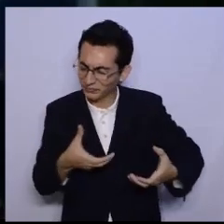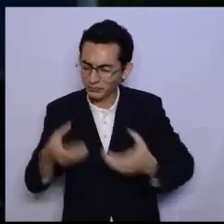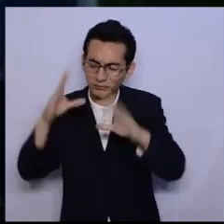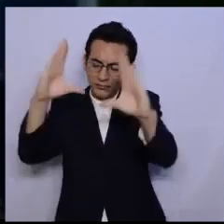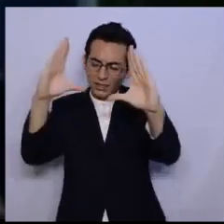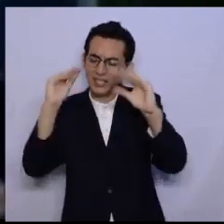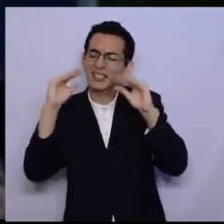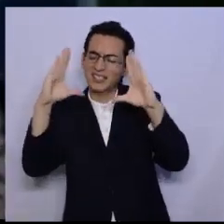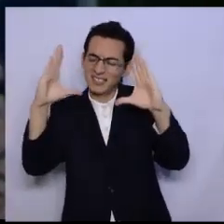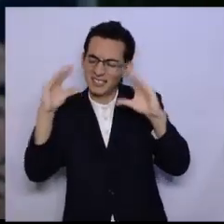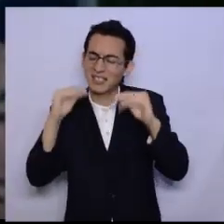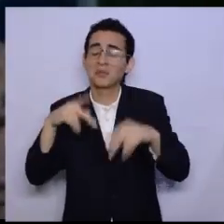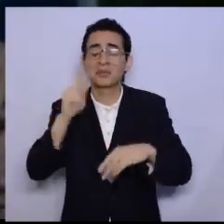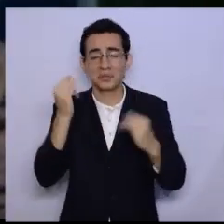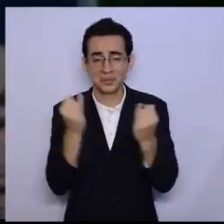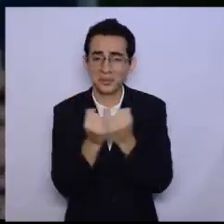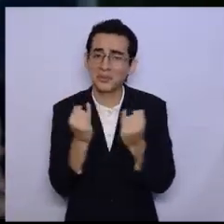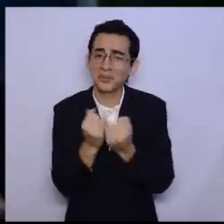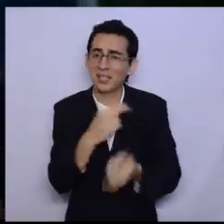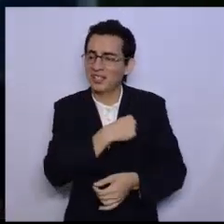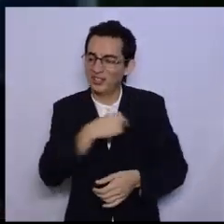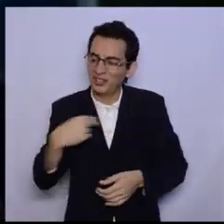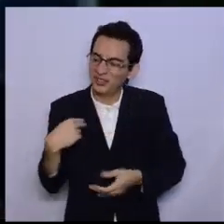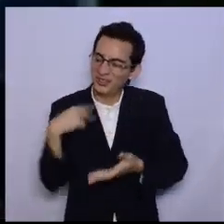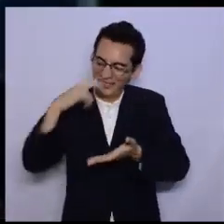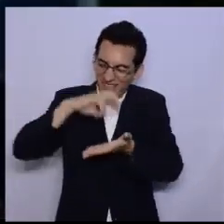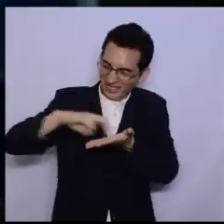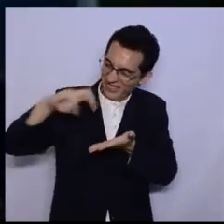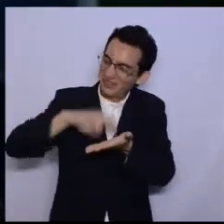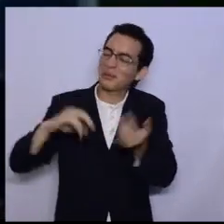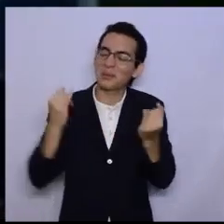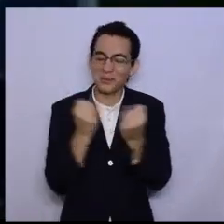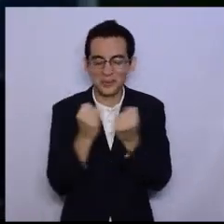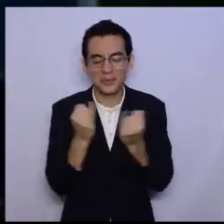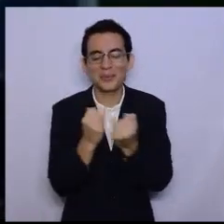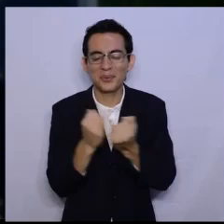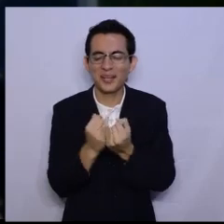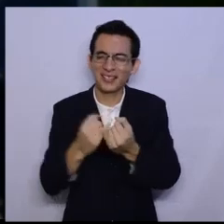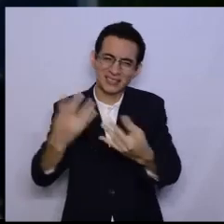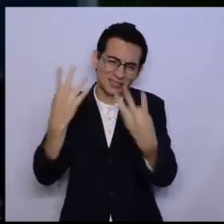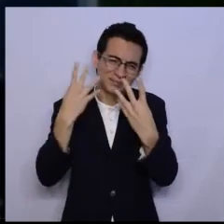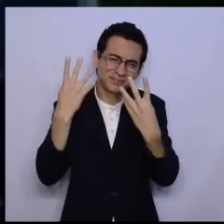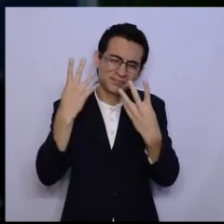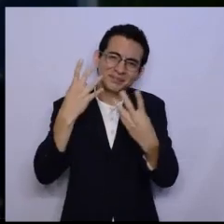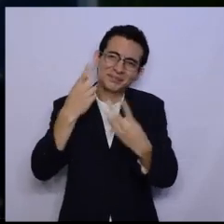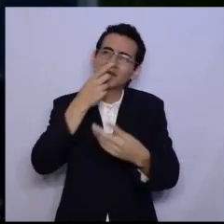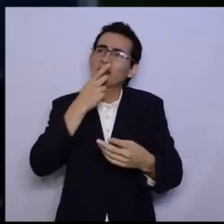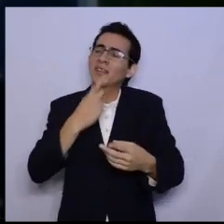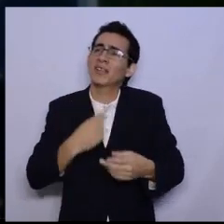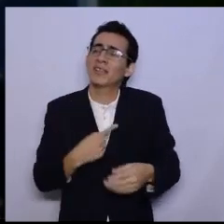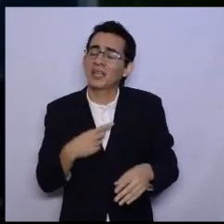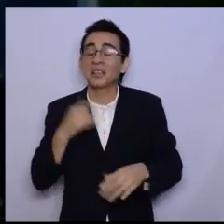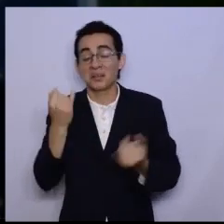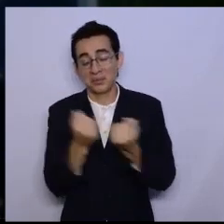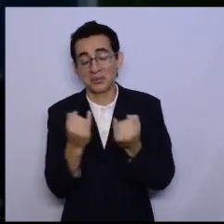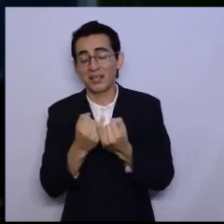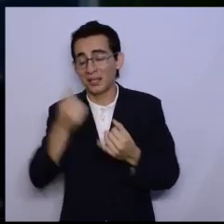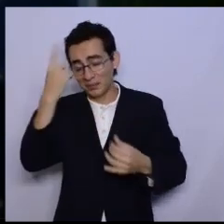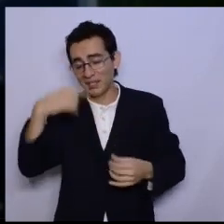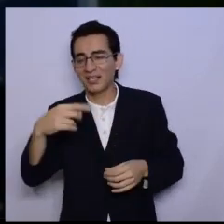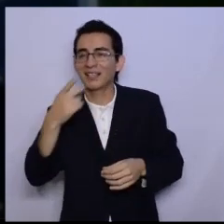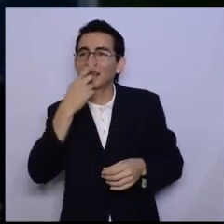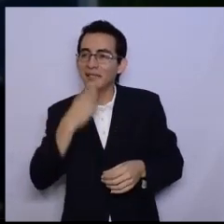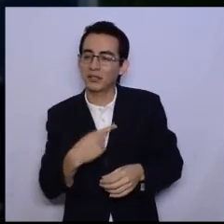enseña, pero también nos reprende, nos redarguye, pero a la vez nos lleva por